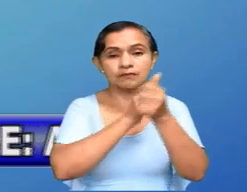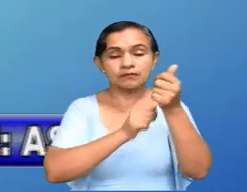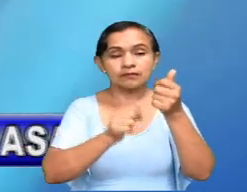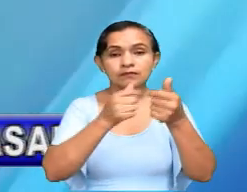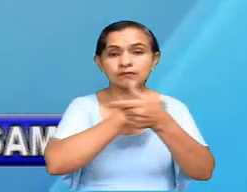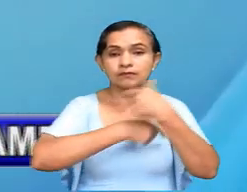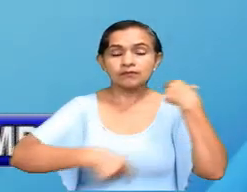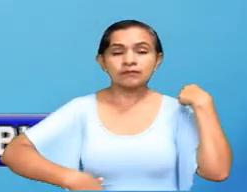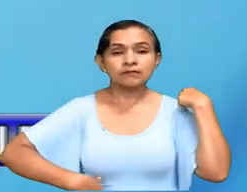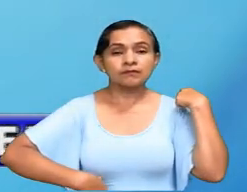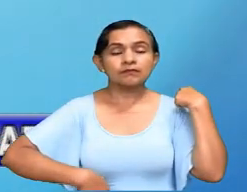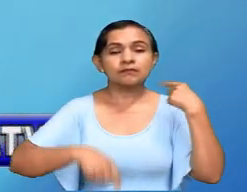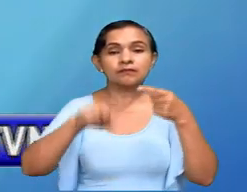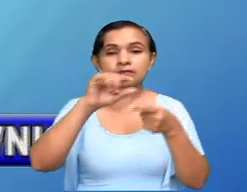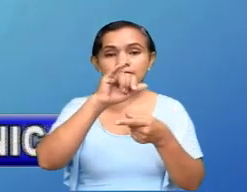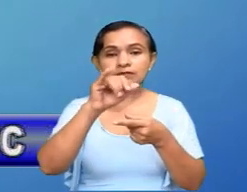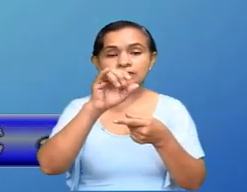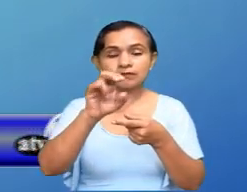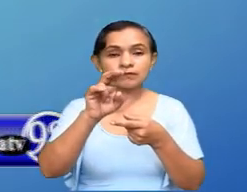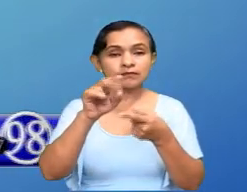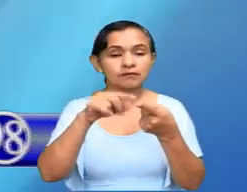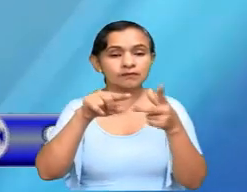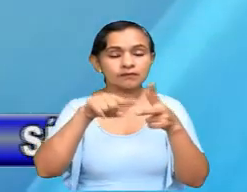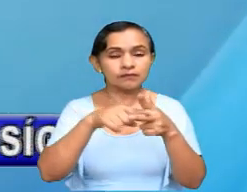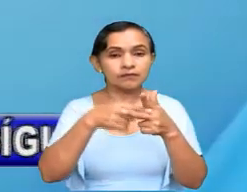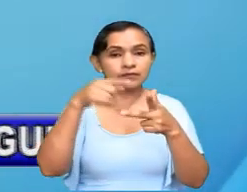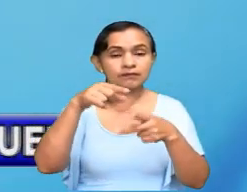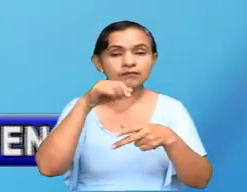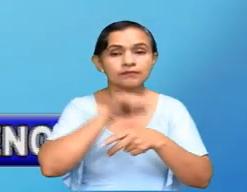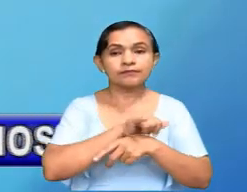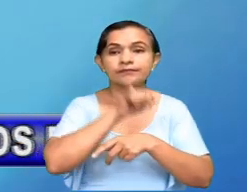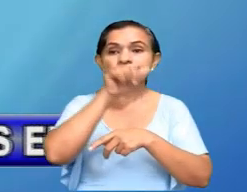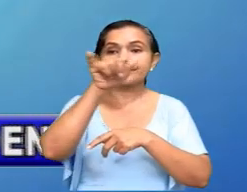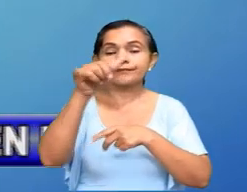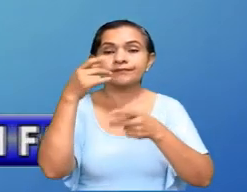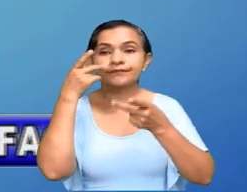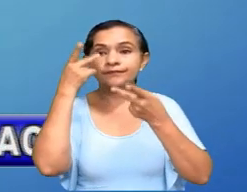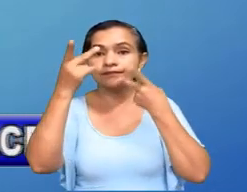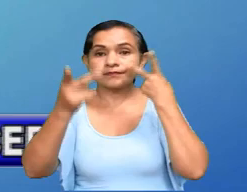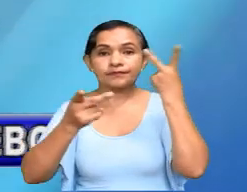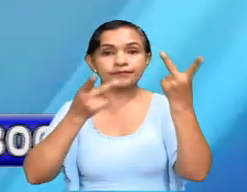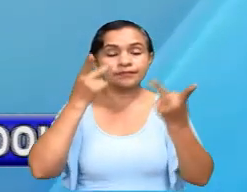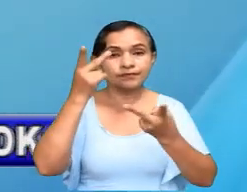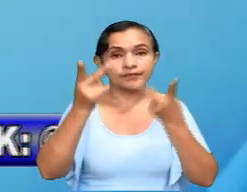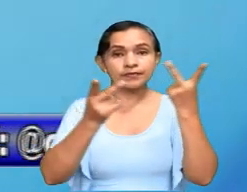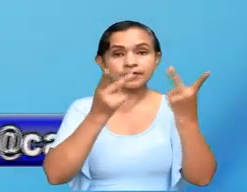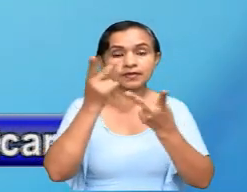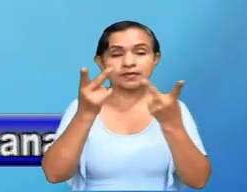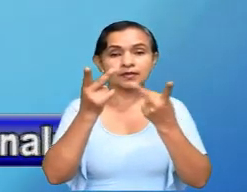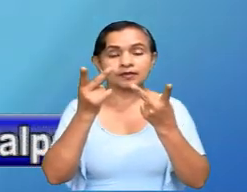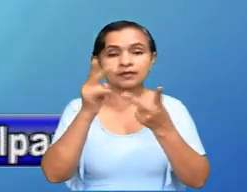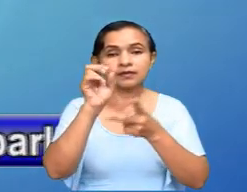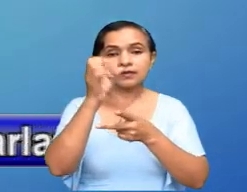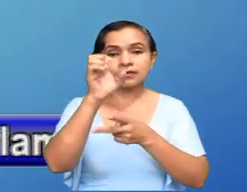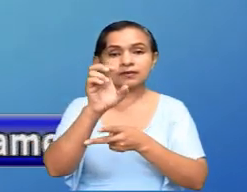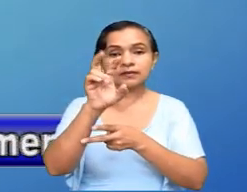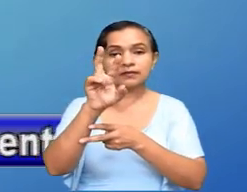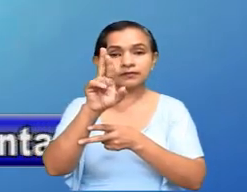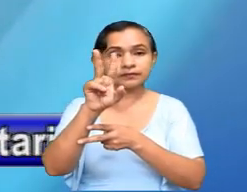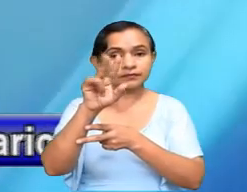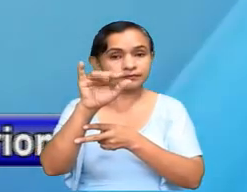del MIFIC Jesús Bermúdez, inician hoy visita oficial a Serbia,